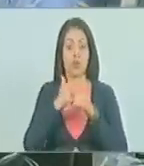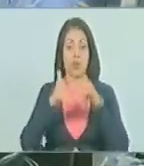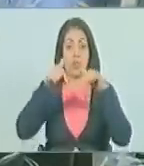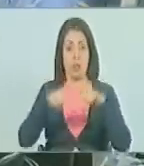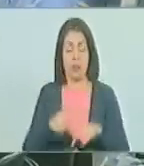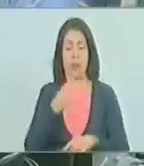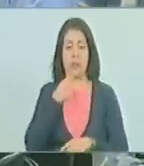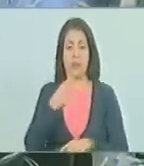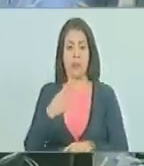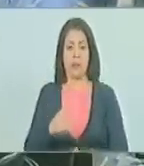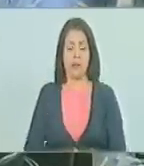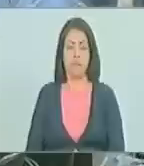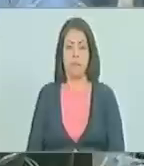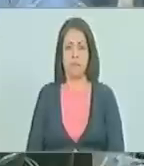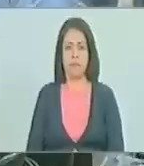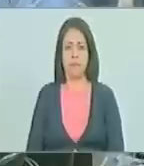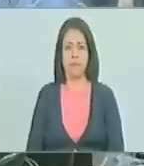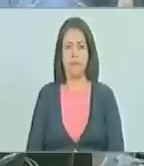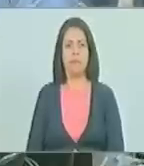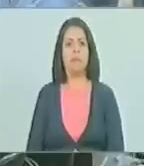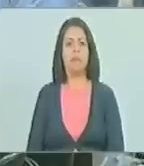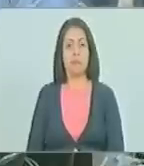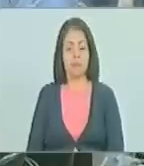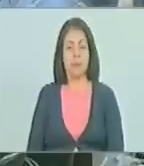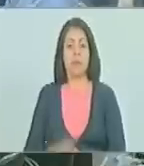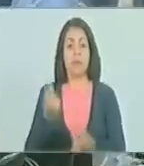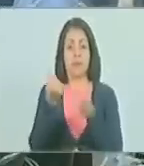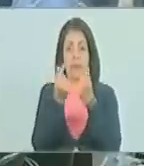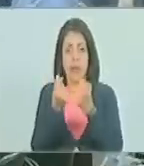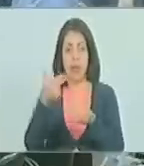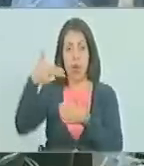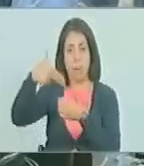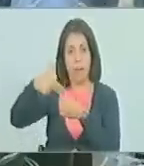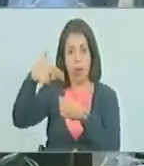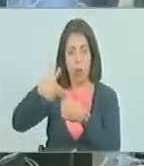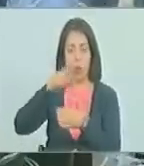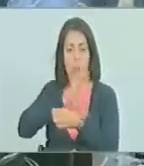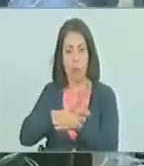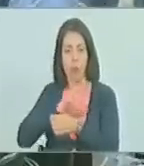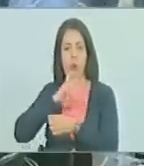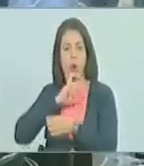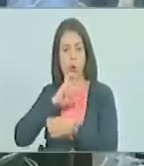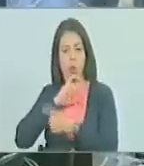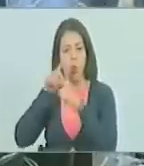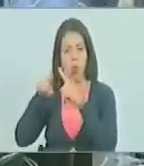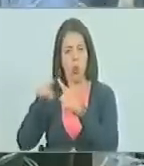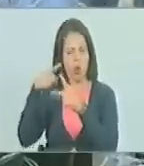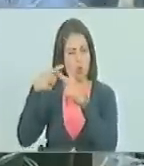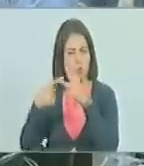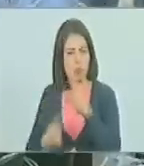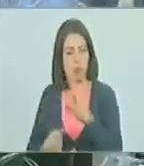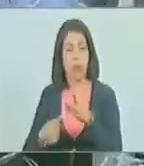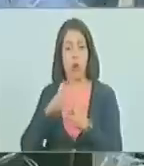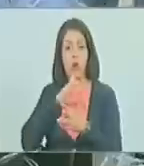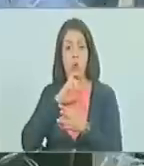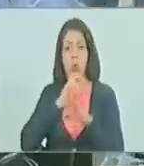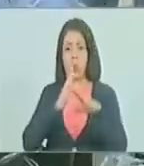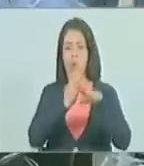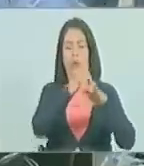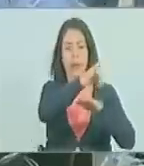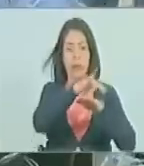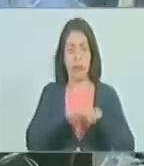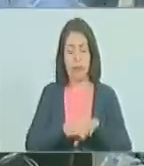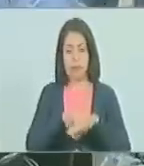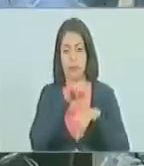nosotros le decimos que los recursos del país, el petróleo, el oro, las minas y el oro que está retenido en